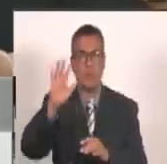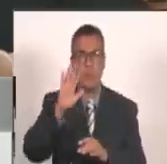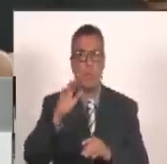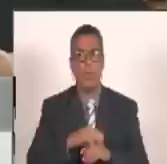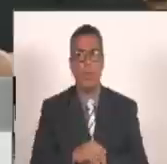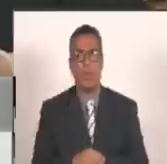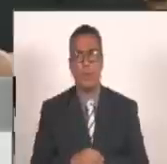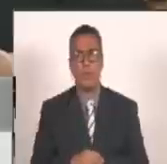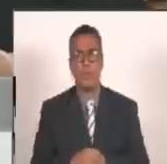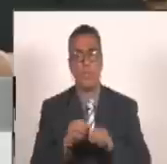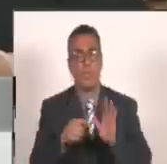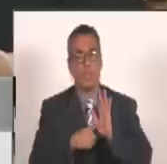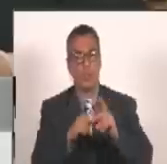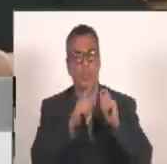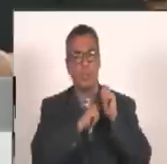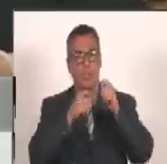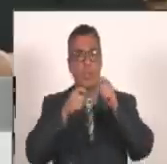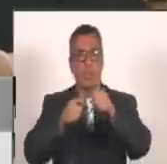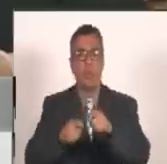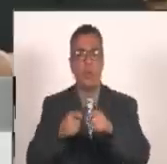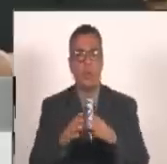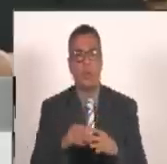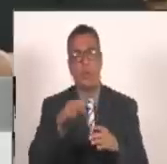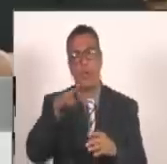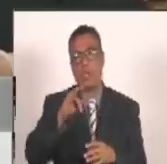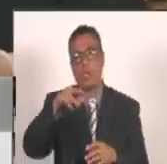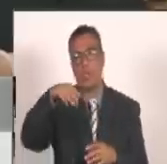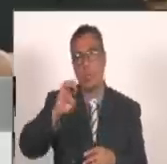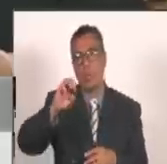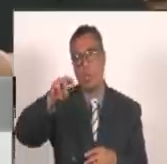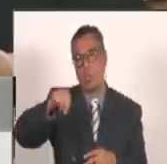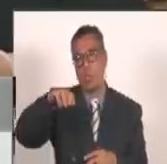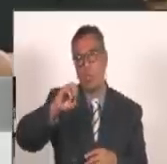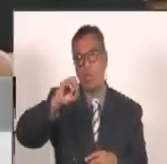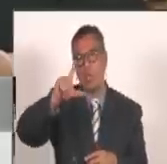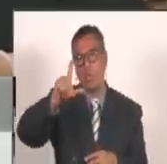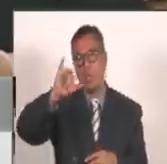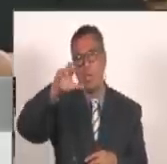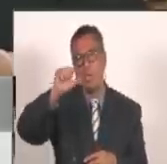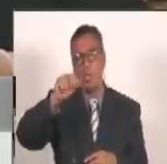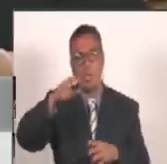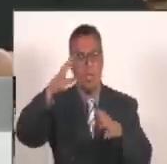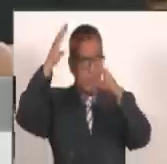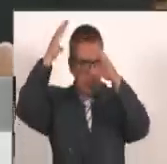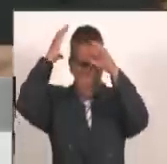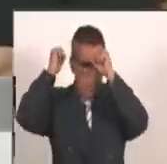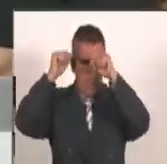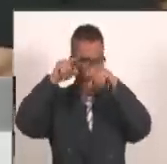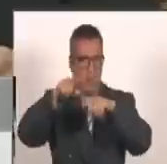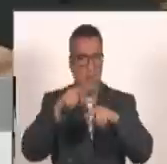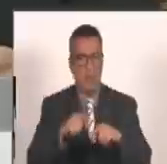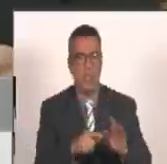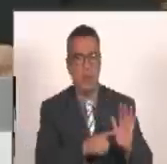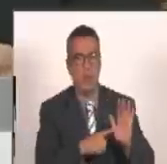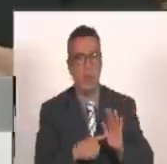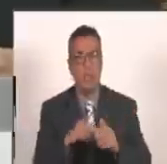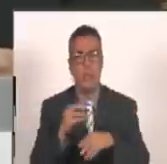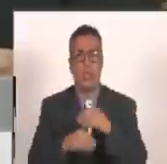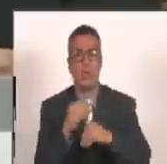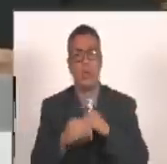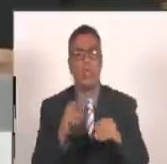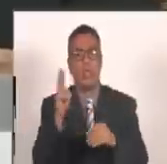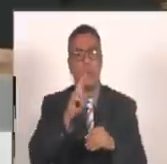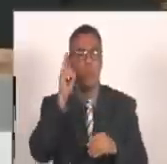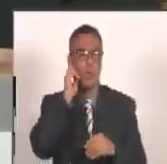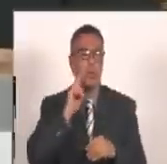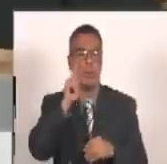de Venezuela, propone la designación del ciudadano Freddy Eduardo Molina Gutiérrez como embajador extraordinario y plenipotenciario de